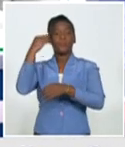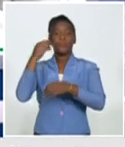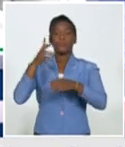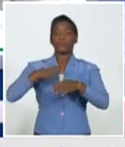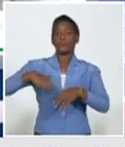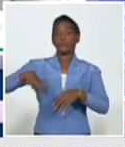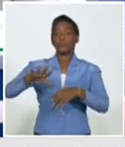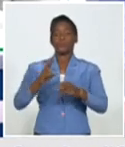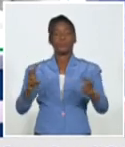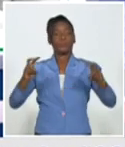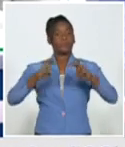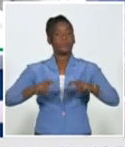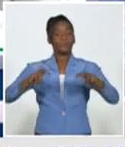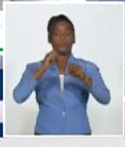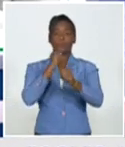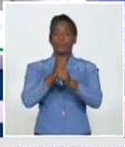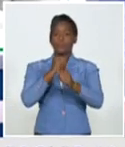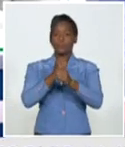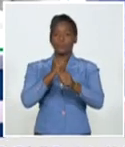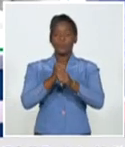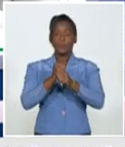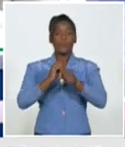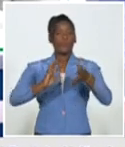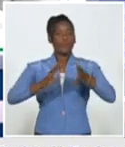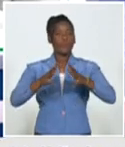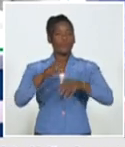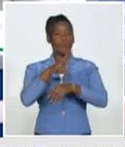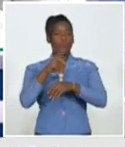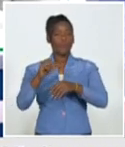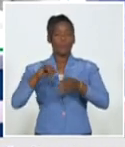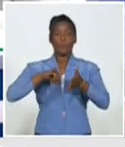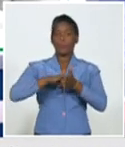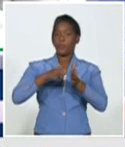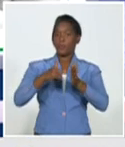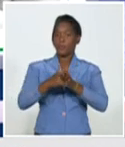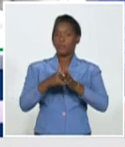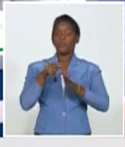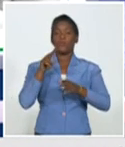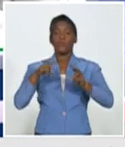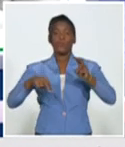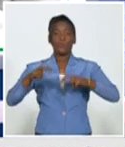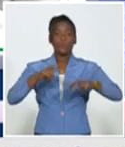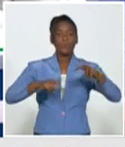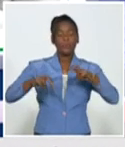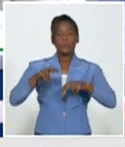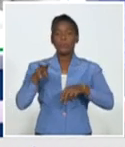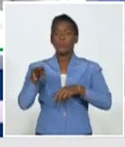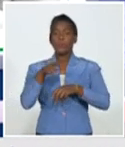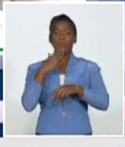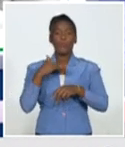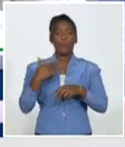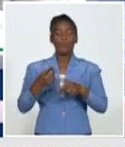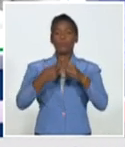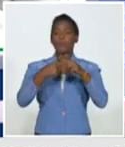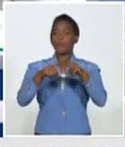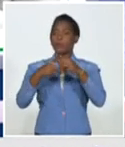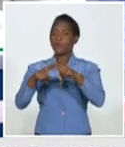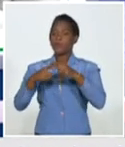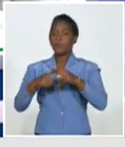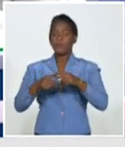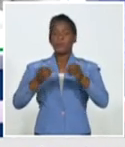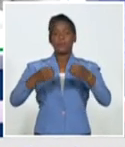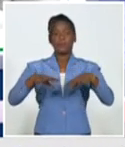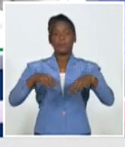constante perfeccionamiento de estrategias y modos de hacer en la búsqueda fundamentalmente de un mejor control de la enfermedad,